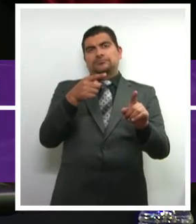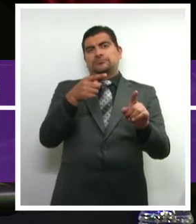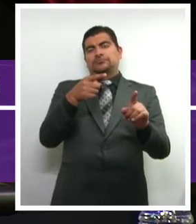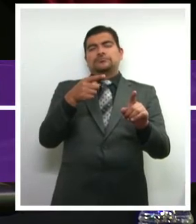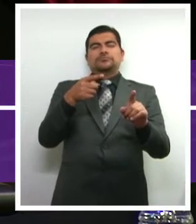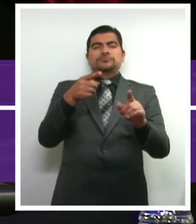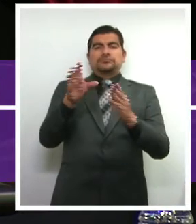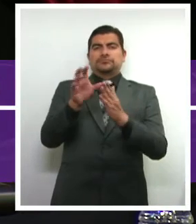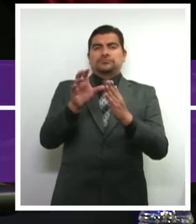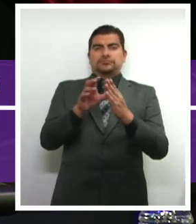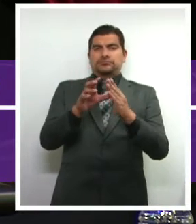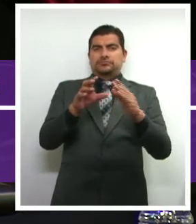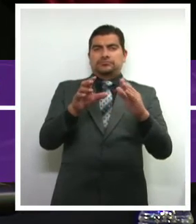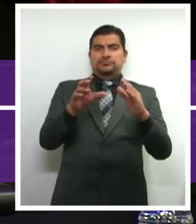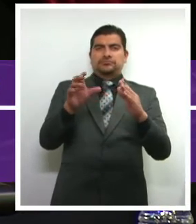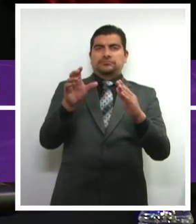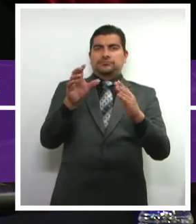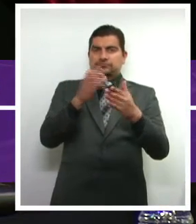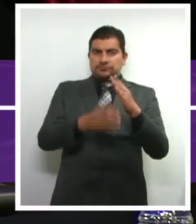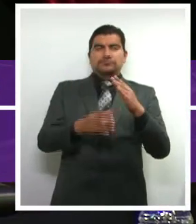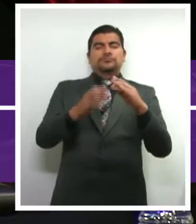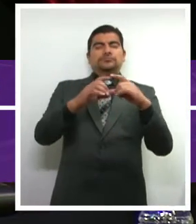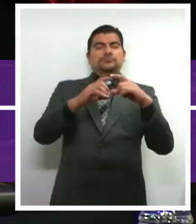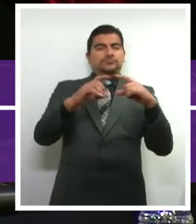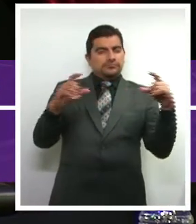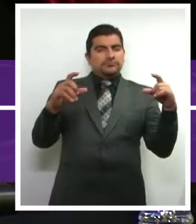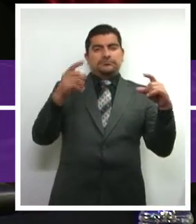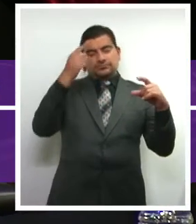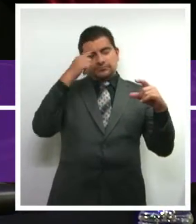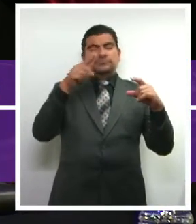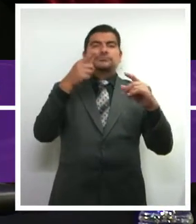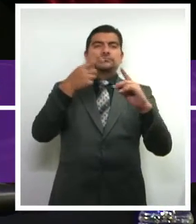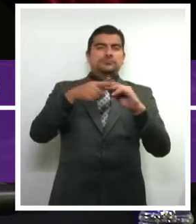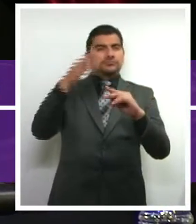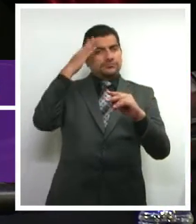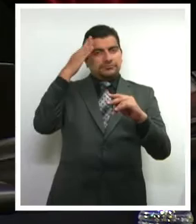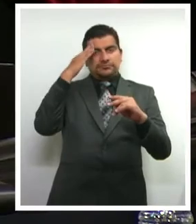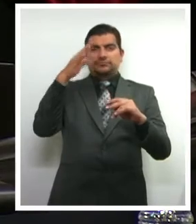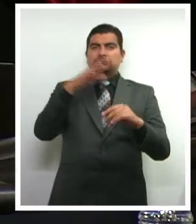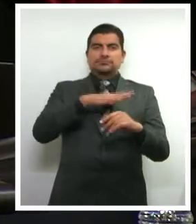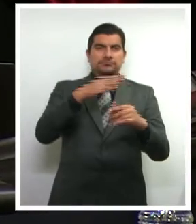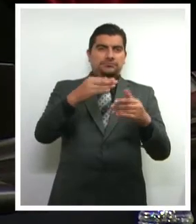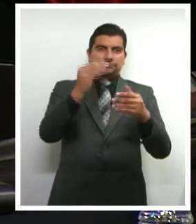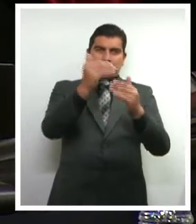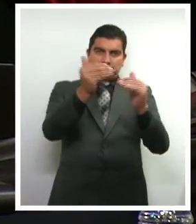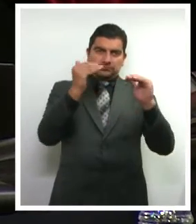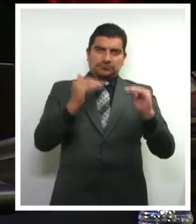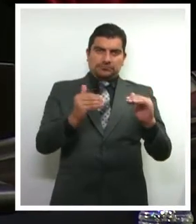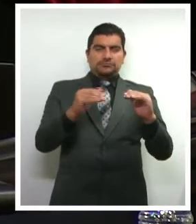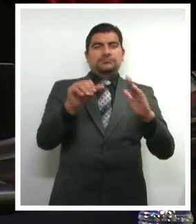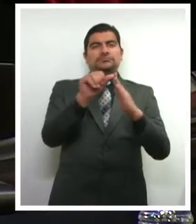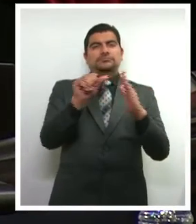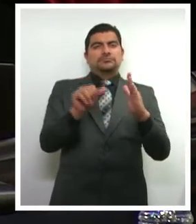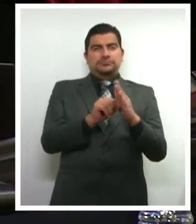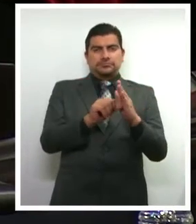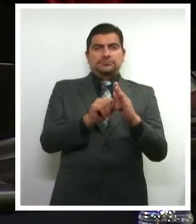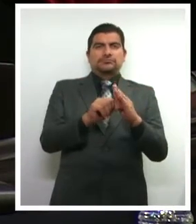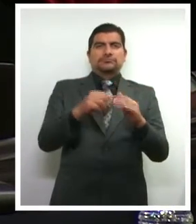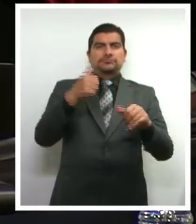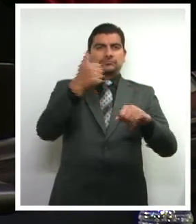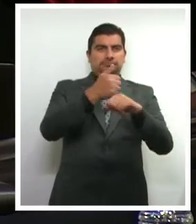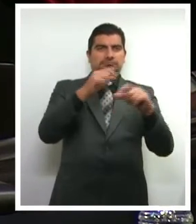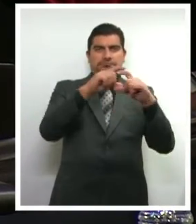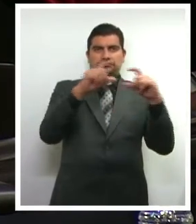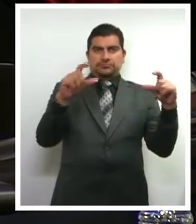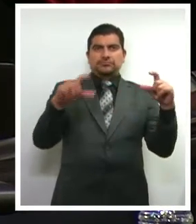el capítulo preliminar de principios generales, después del artículo 6 que